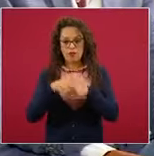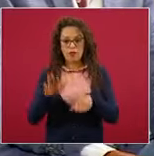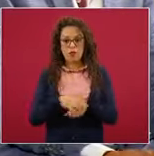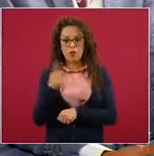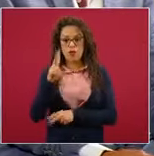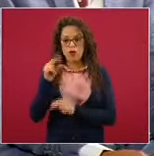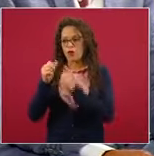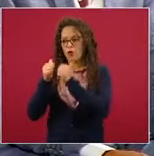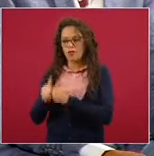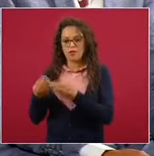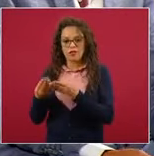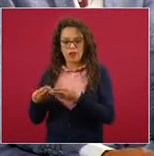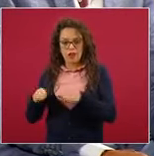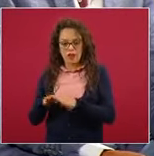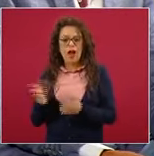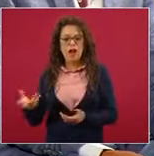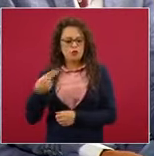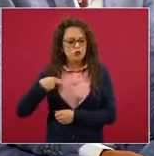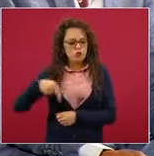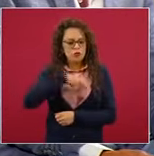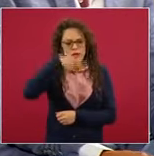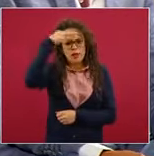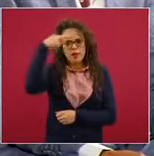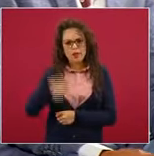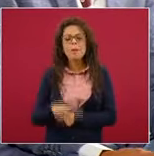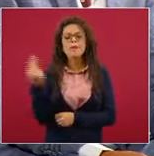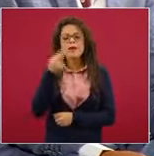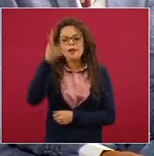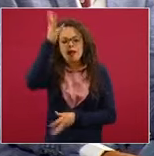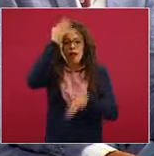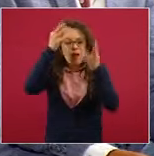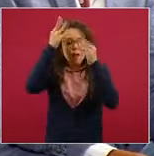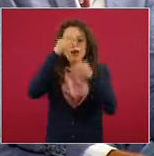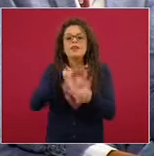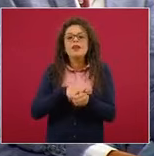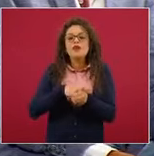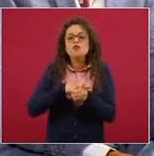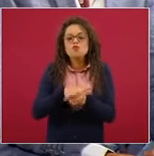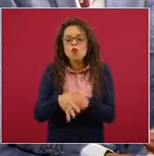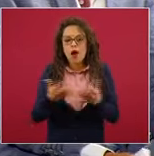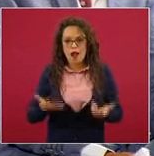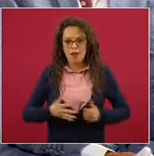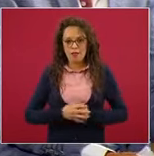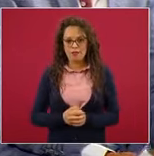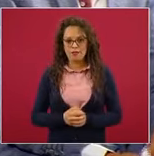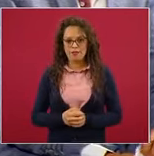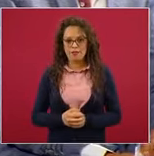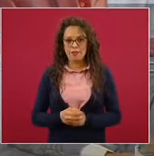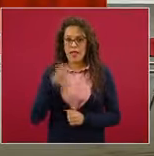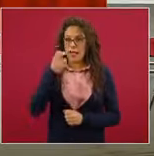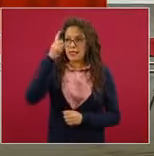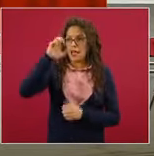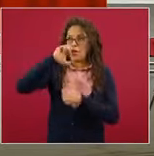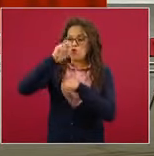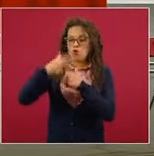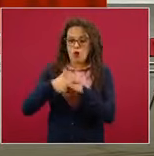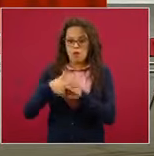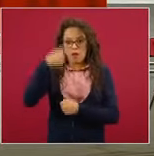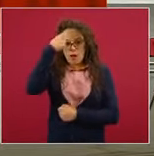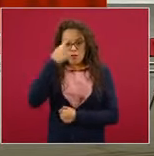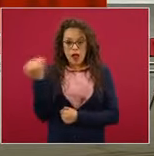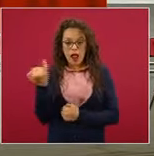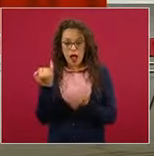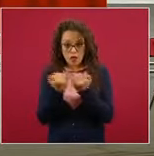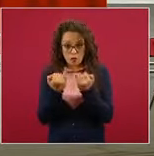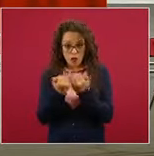de aprender los mexicanos precisamente de ese desconfinamiento en Europa para que no tengamos